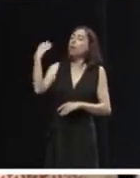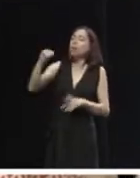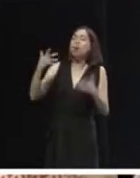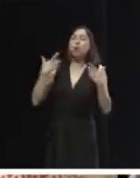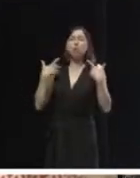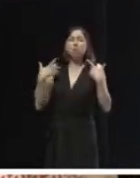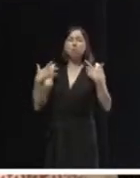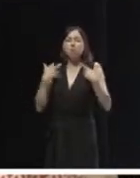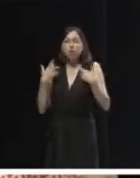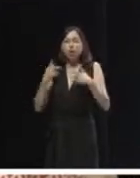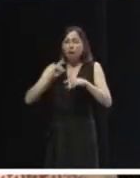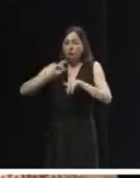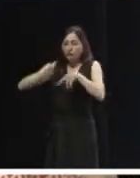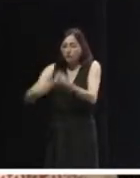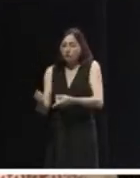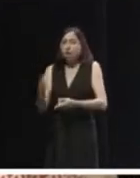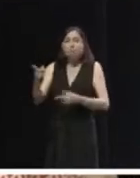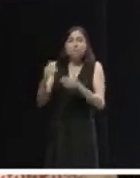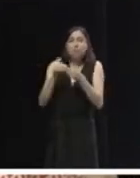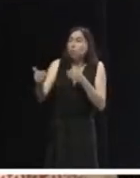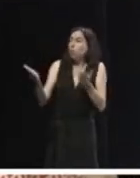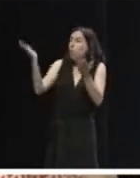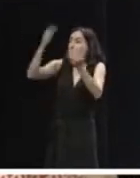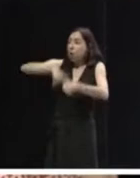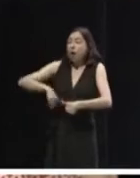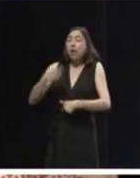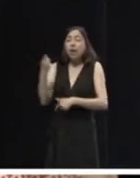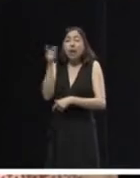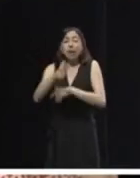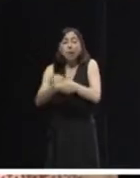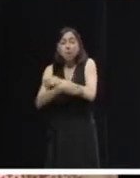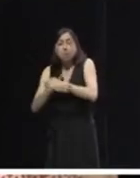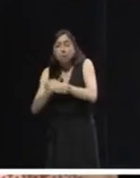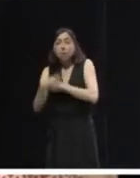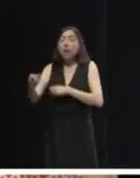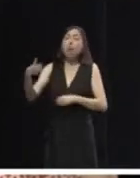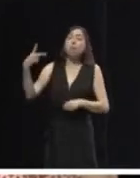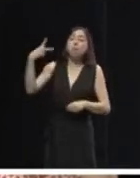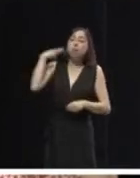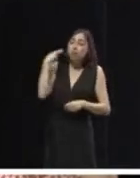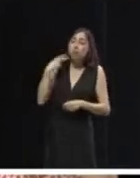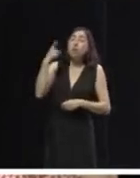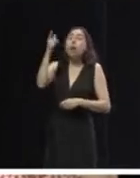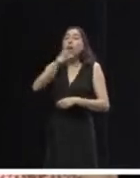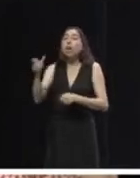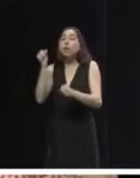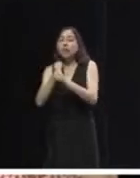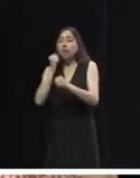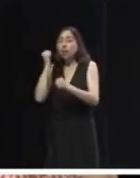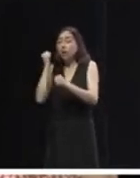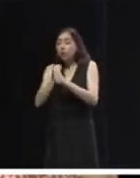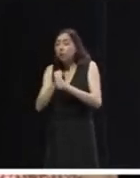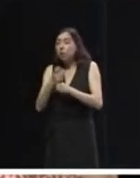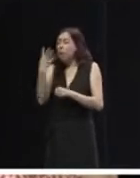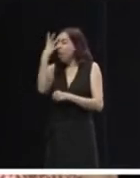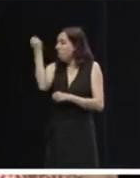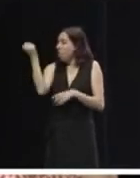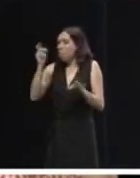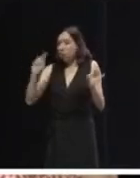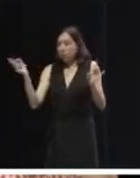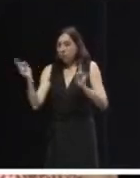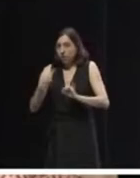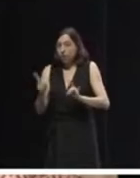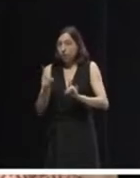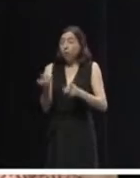diario el discurso tina de no hay futuro posible, la de los precarios, la de los pensionistas, la de los trabajadores que no han olvidado que pertenecen